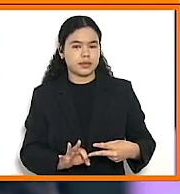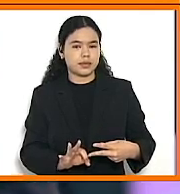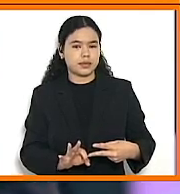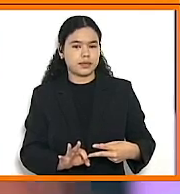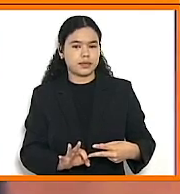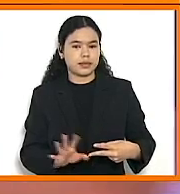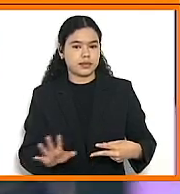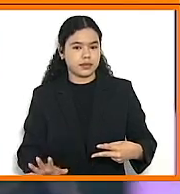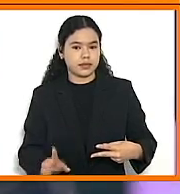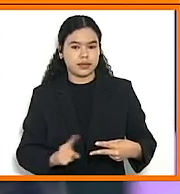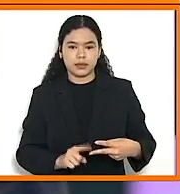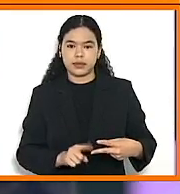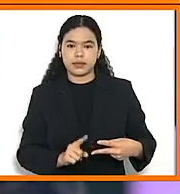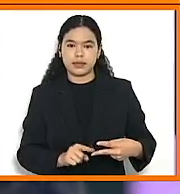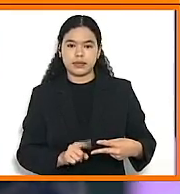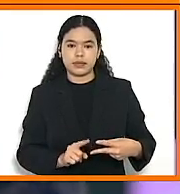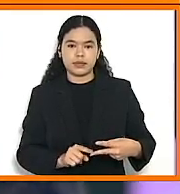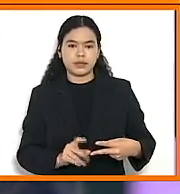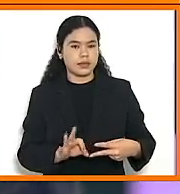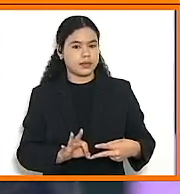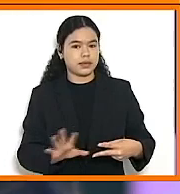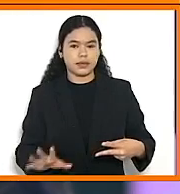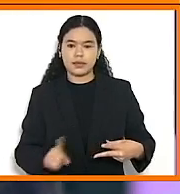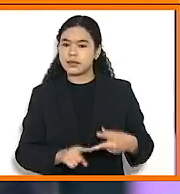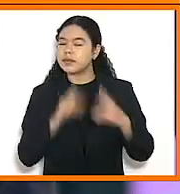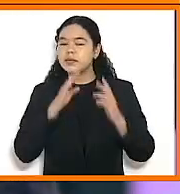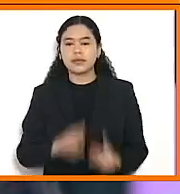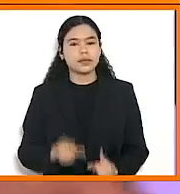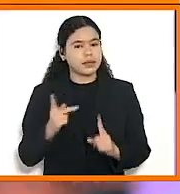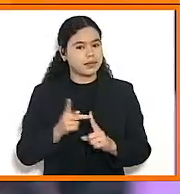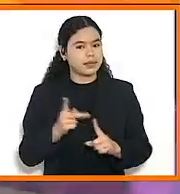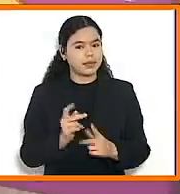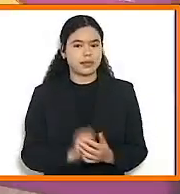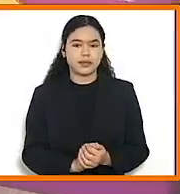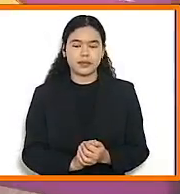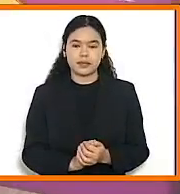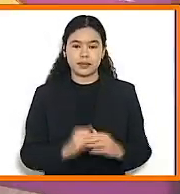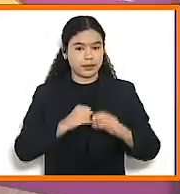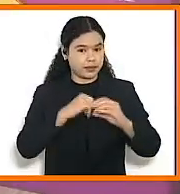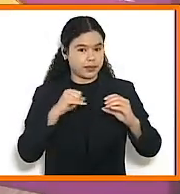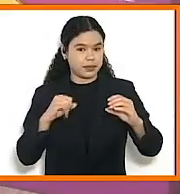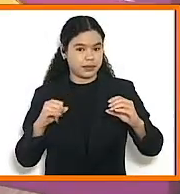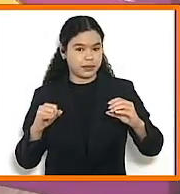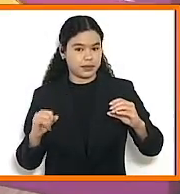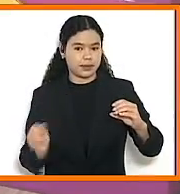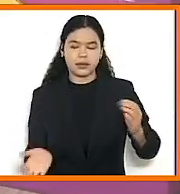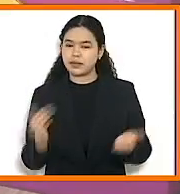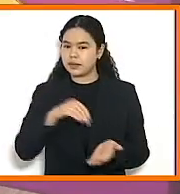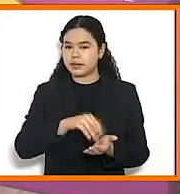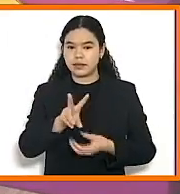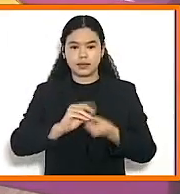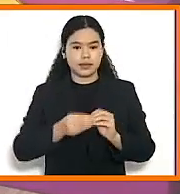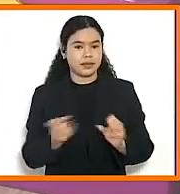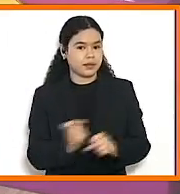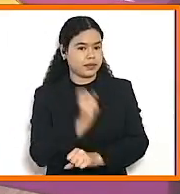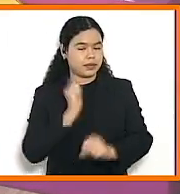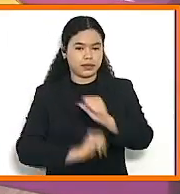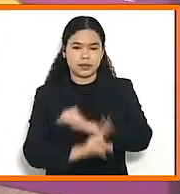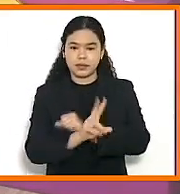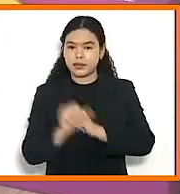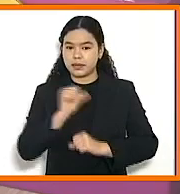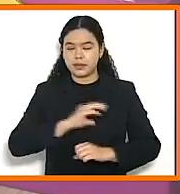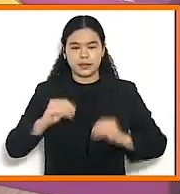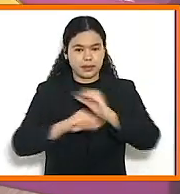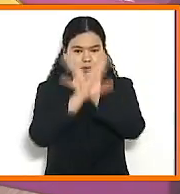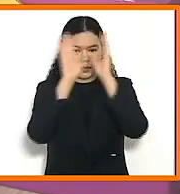El 5, segundo número ganador, 95, con su catrachada Boom Boom. Con gusto te repito los dos números afortunados para premiados en